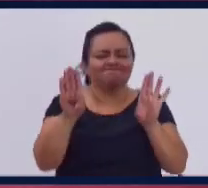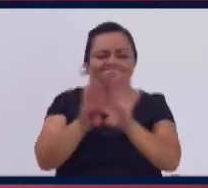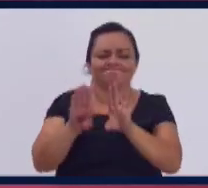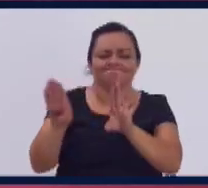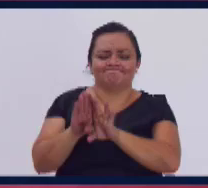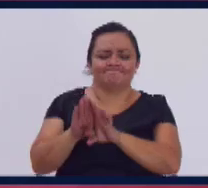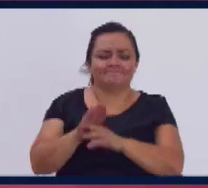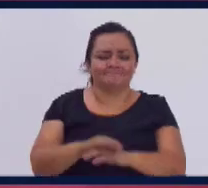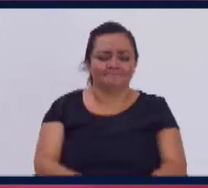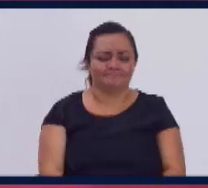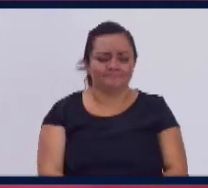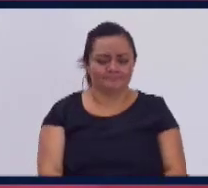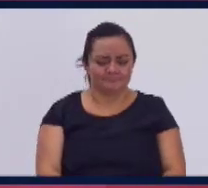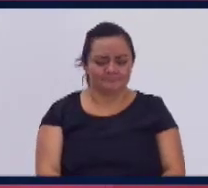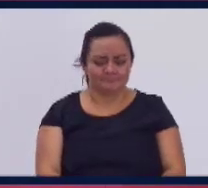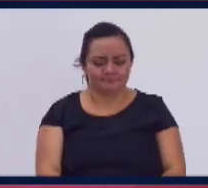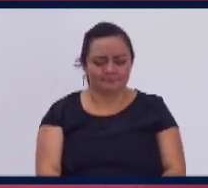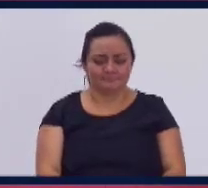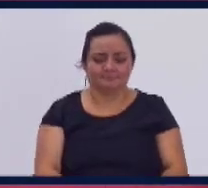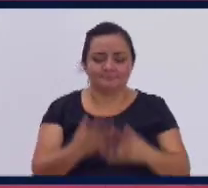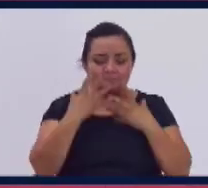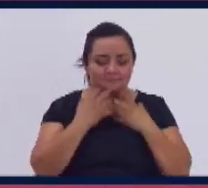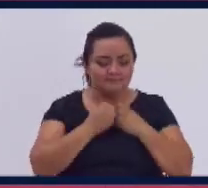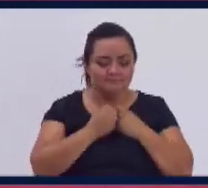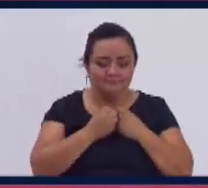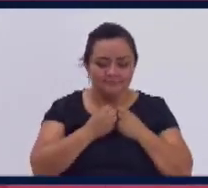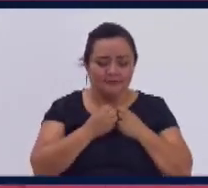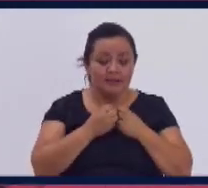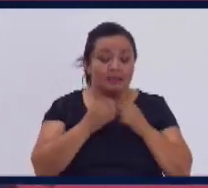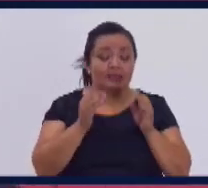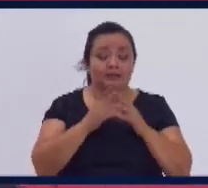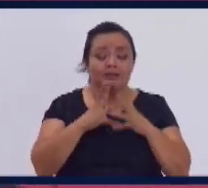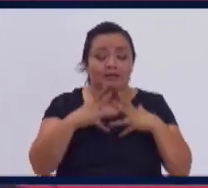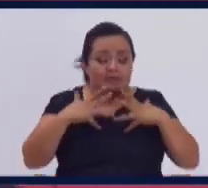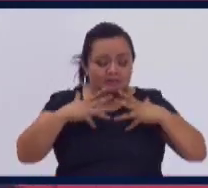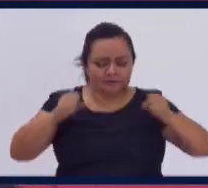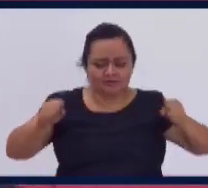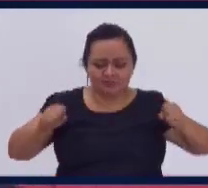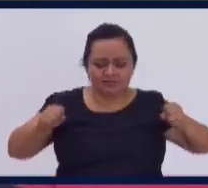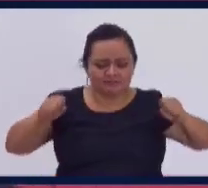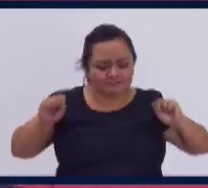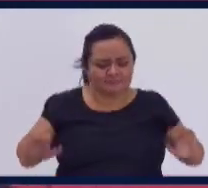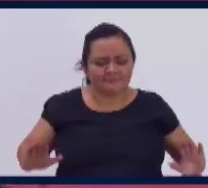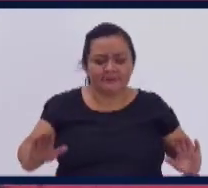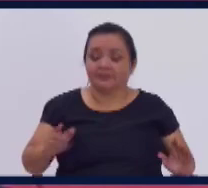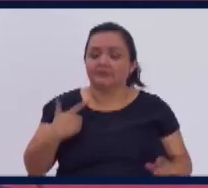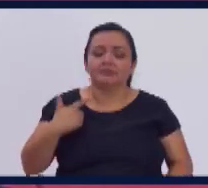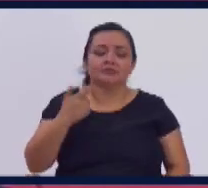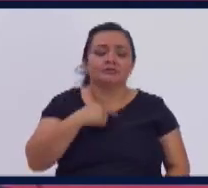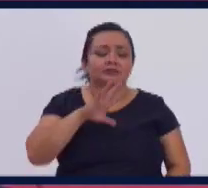veces. Te han querido desvalijar literalmente de las cosas que Dios te dio.